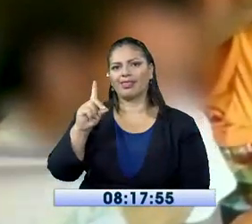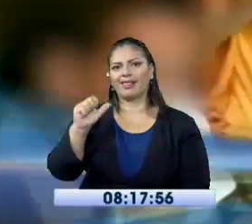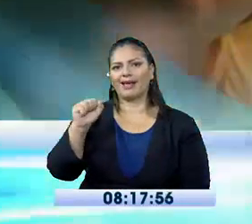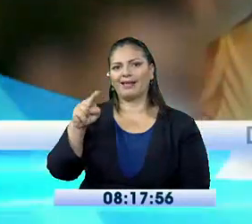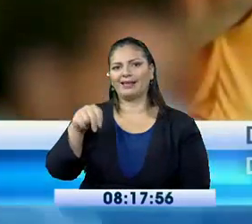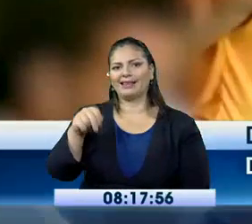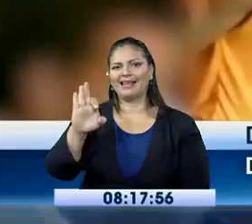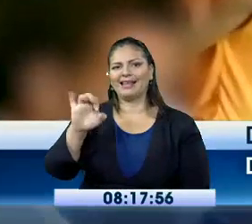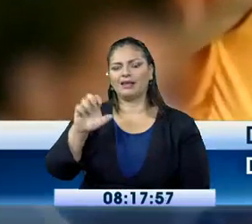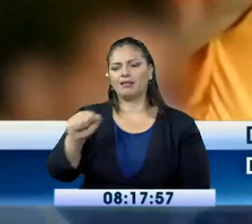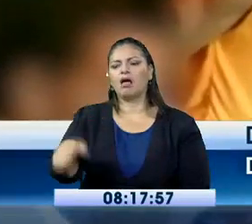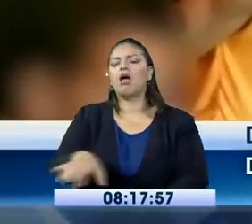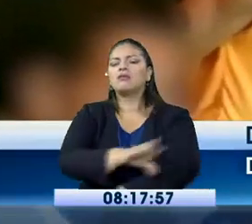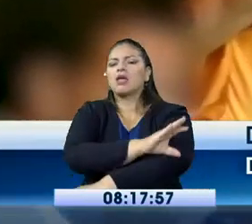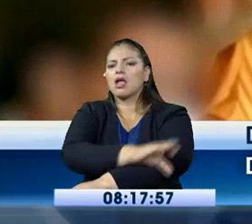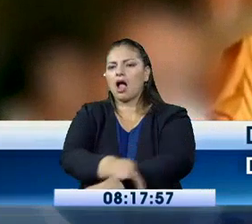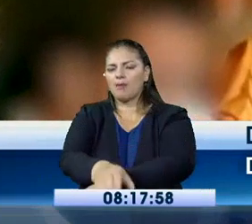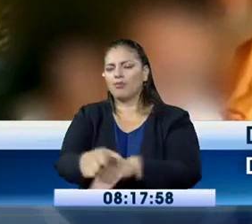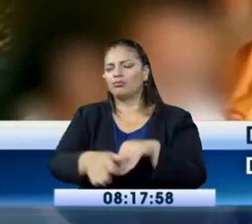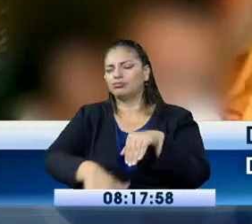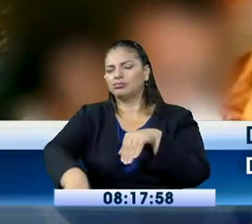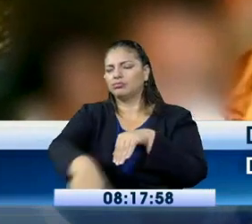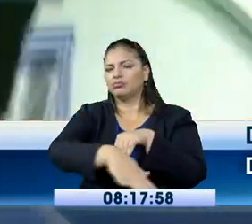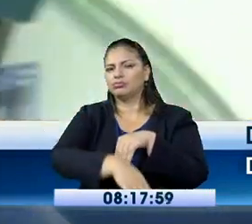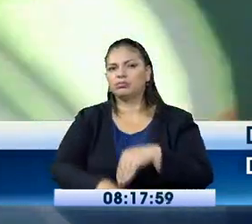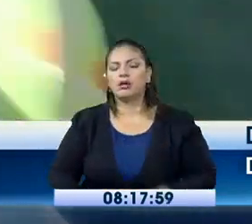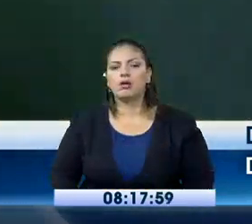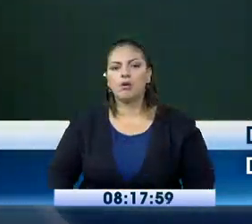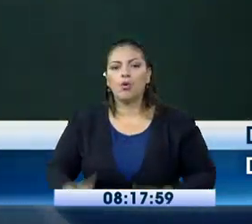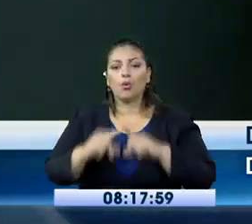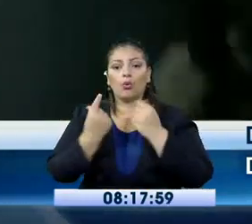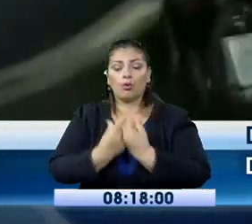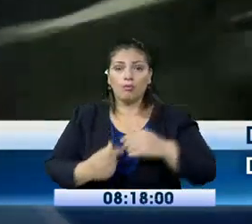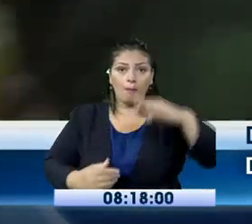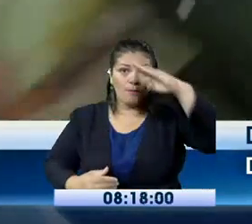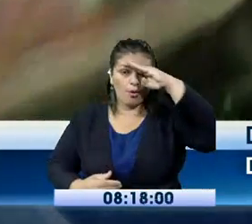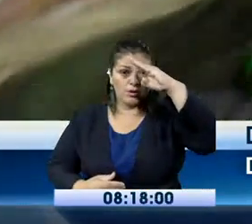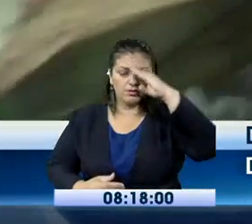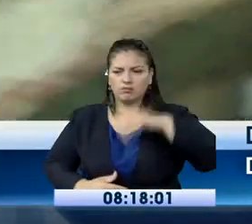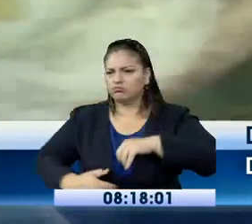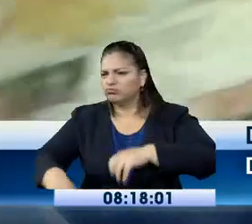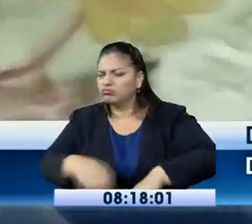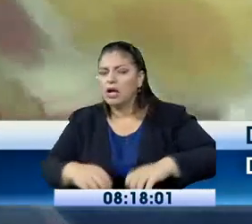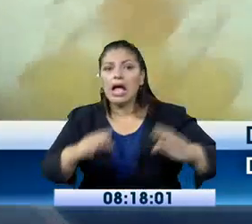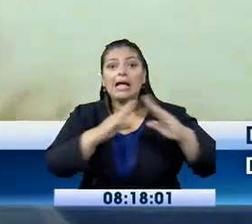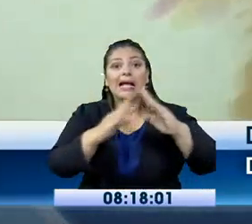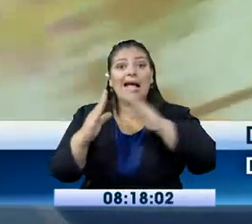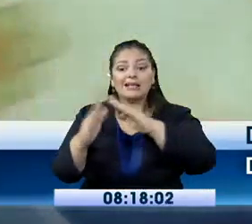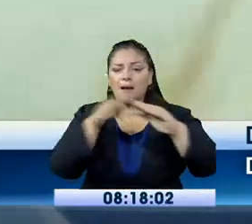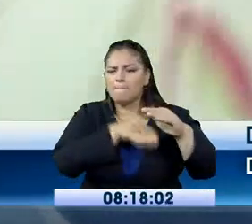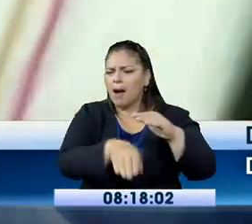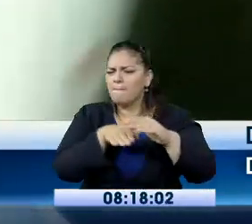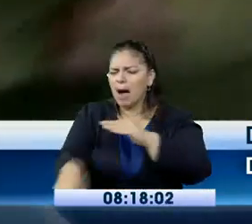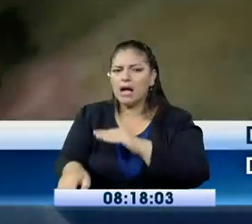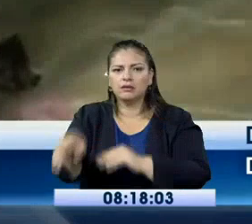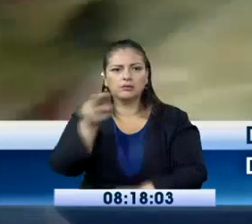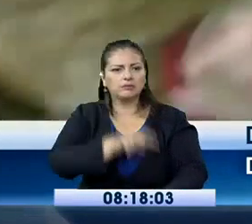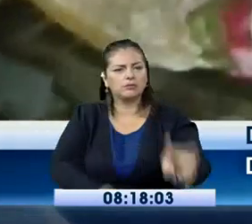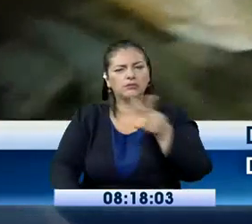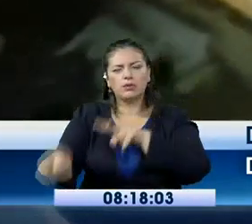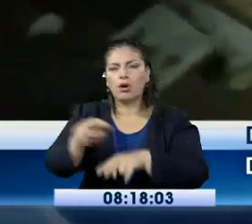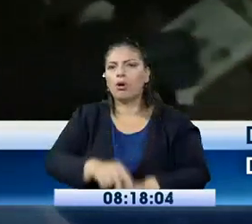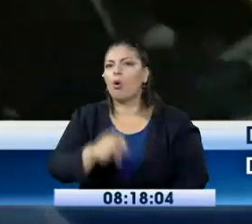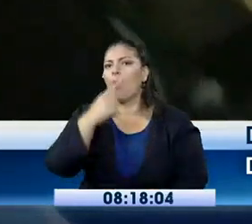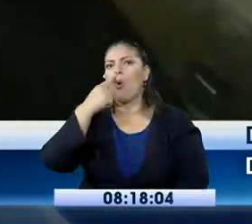zona rural del cantón Urdaneta. Allí, personal de la policía allanó simultáneamente 2 viviendas, logrando la detención de 7